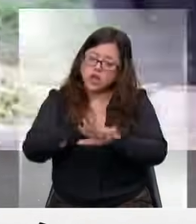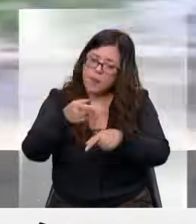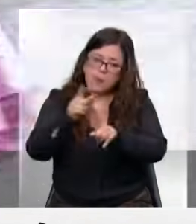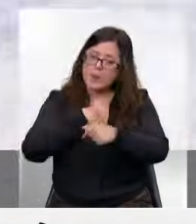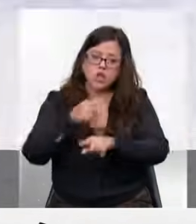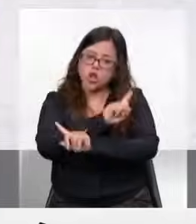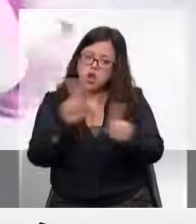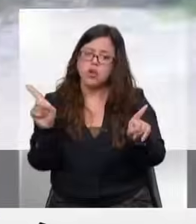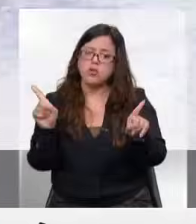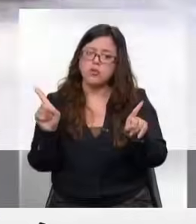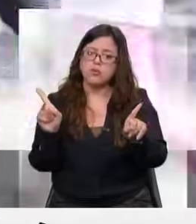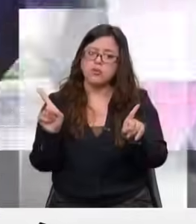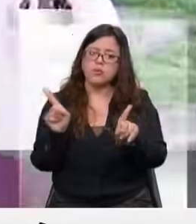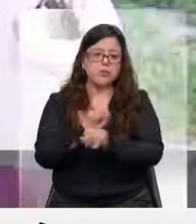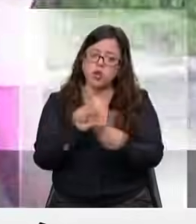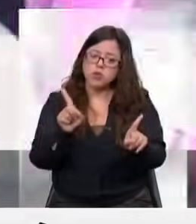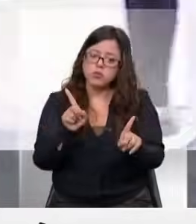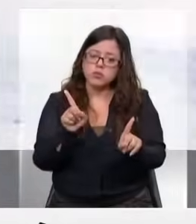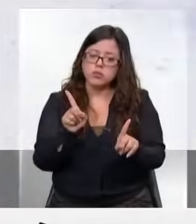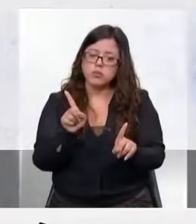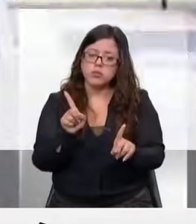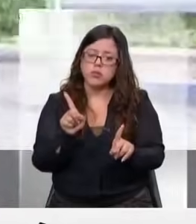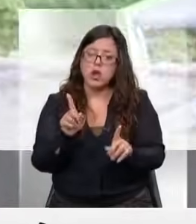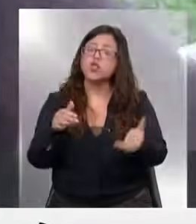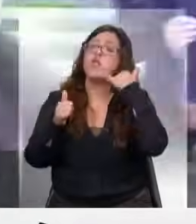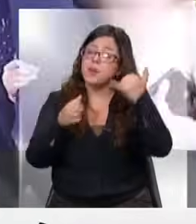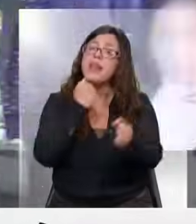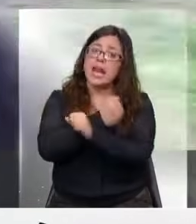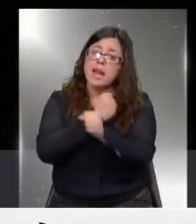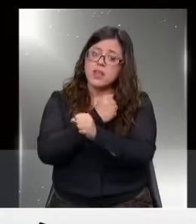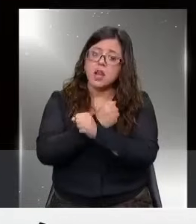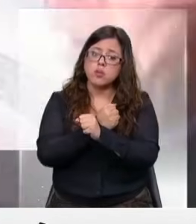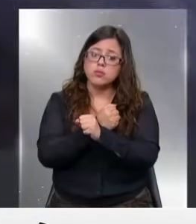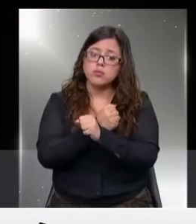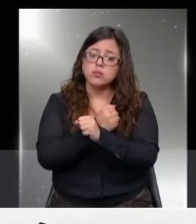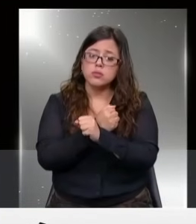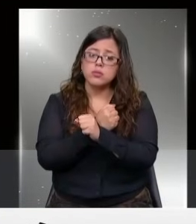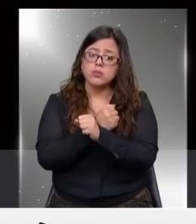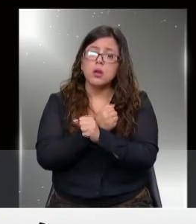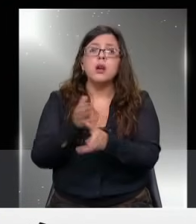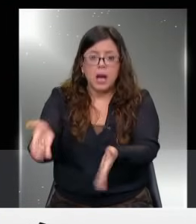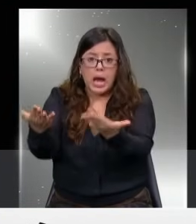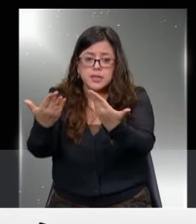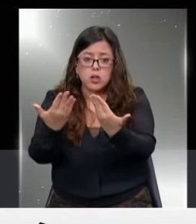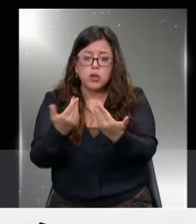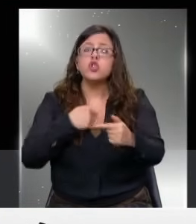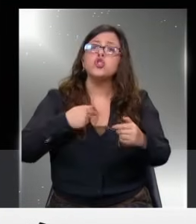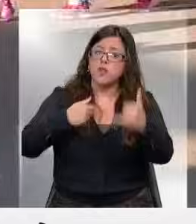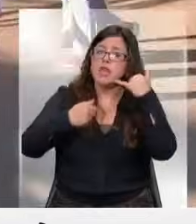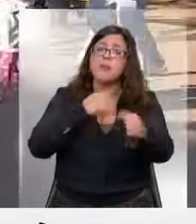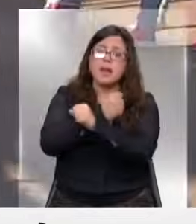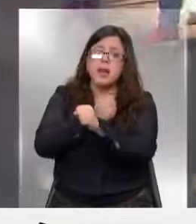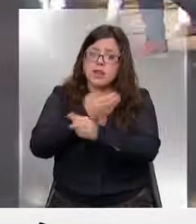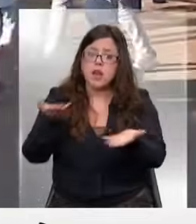dejar. No te voy a dejar. Voy a llamar a los carabineros. Voy a llamar a carabineros.